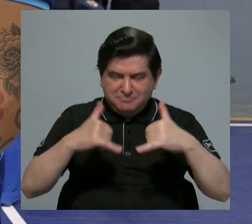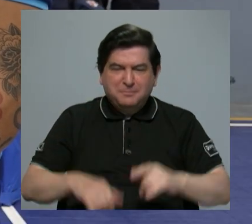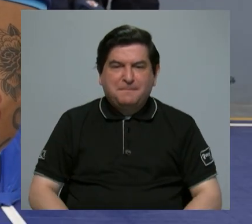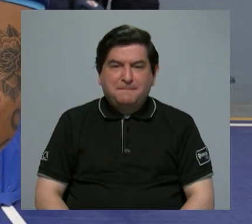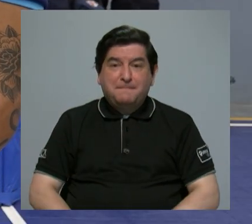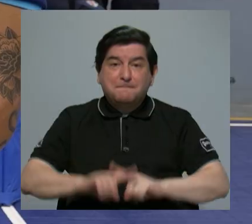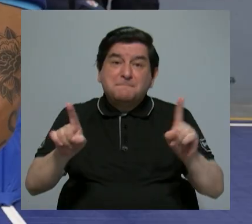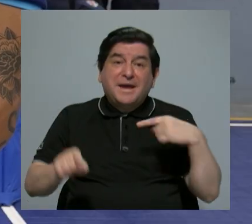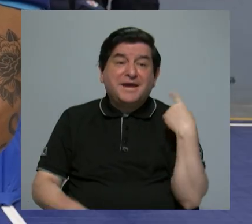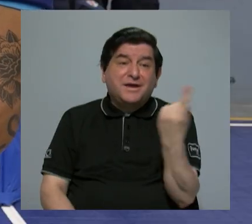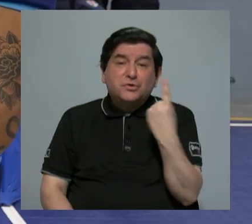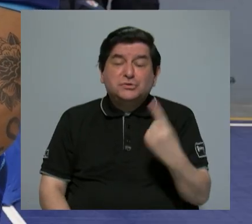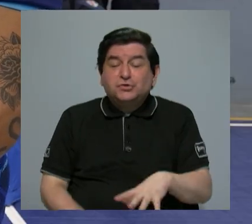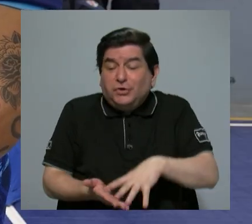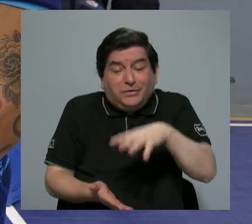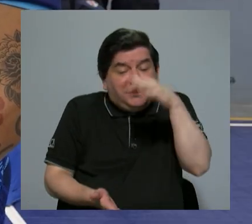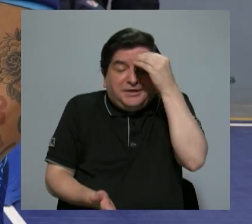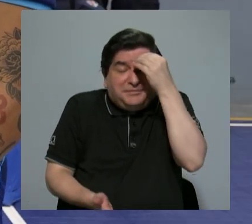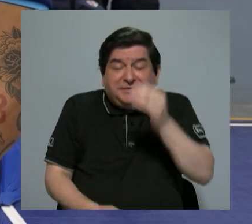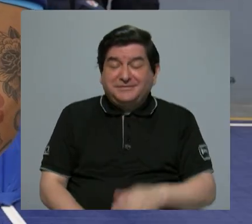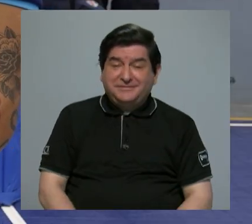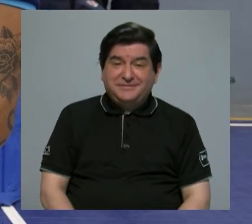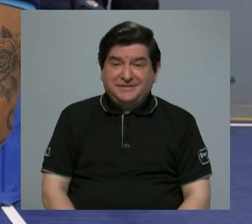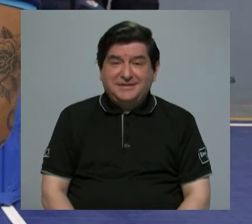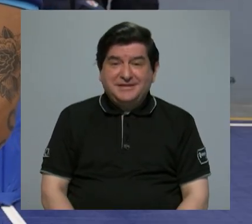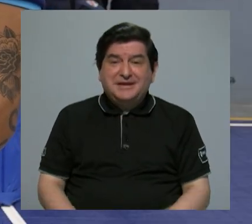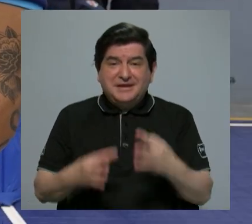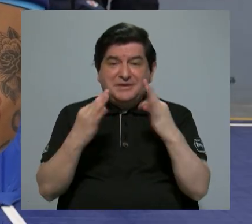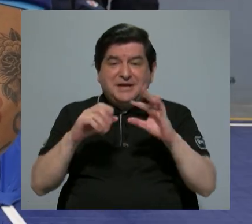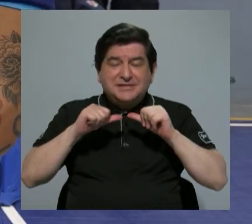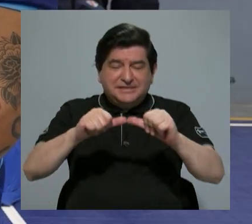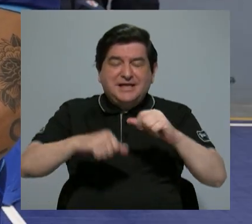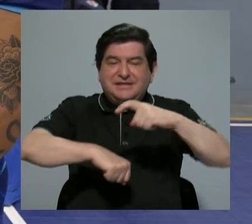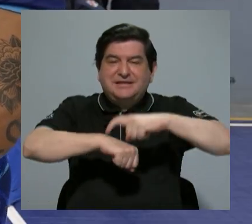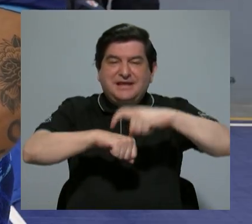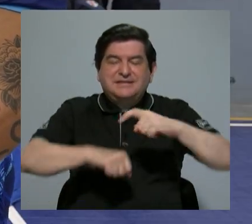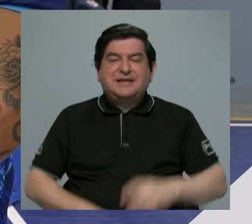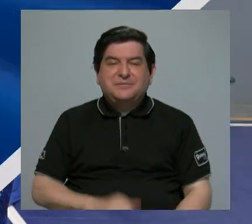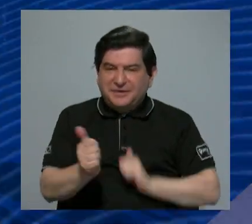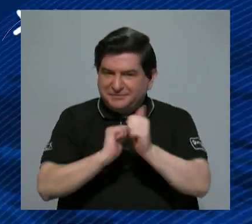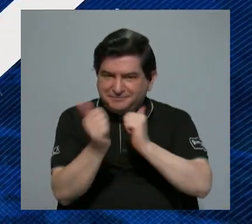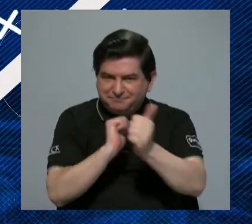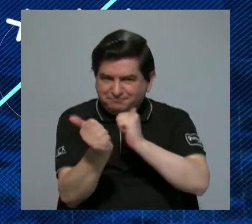pero solo queda el aprendizaje para la siguiente fase del torneo.